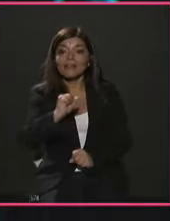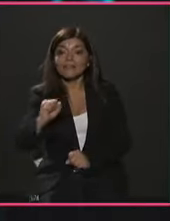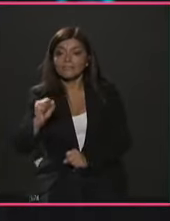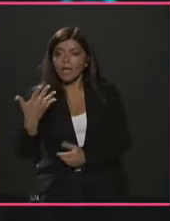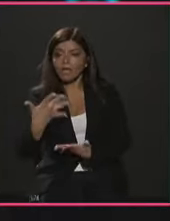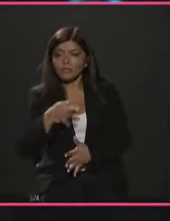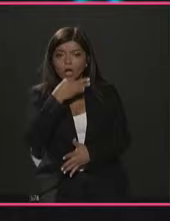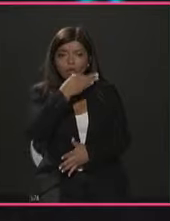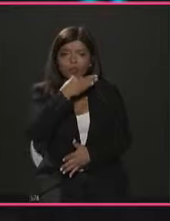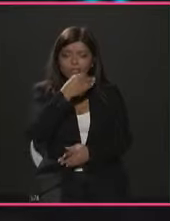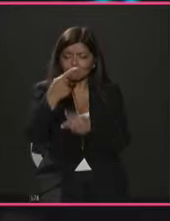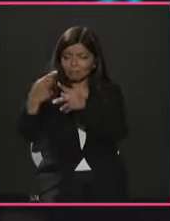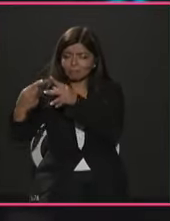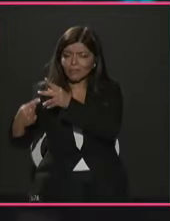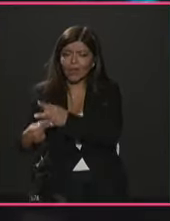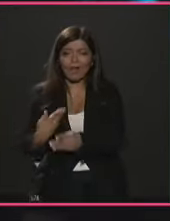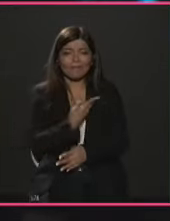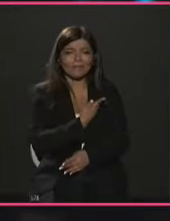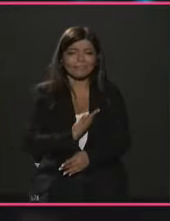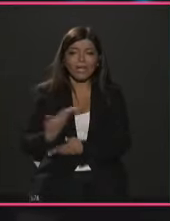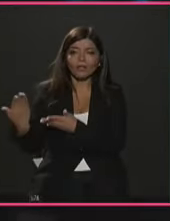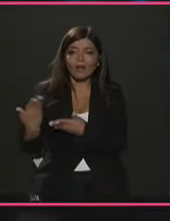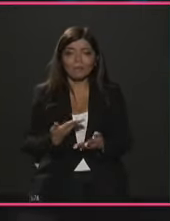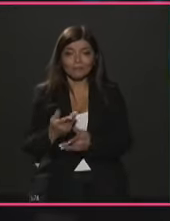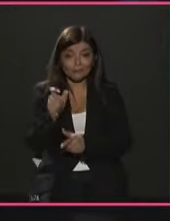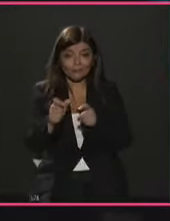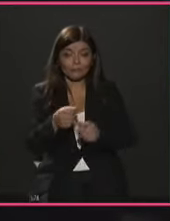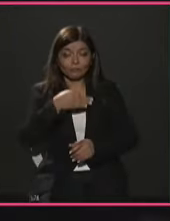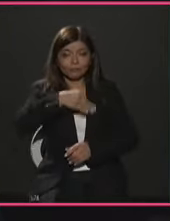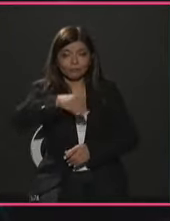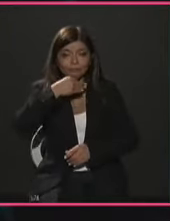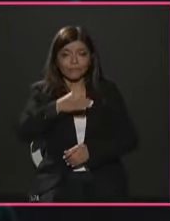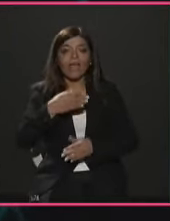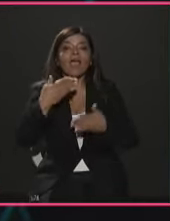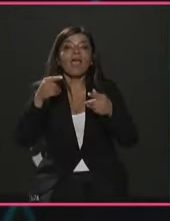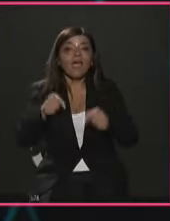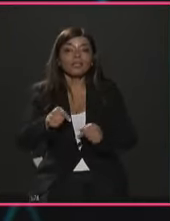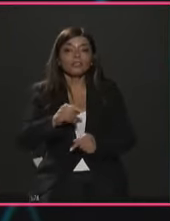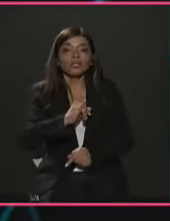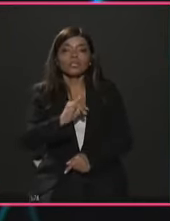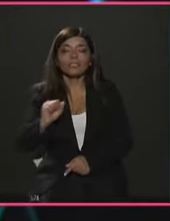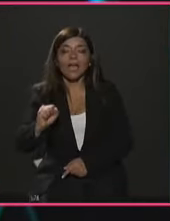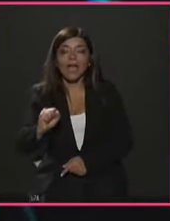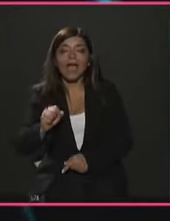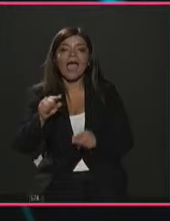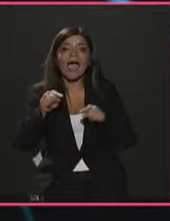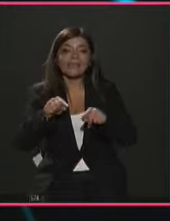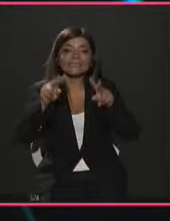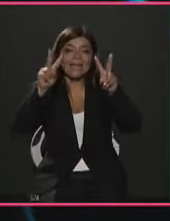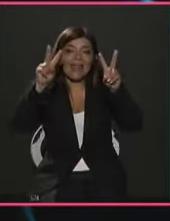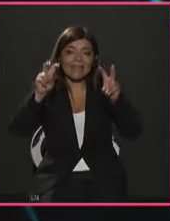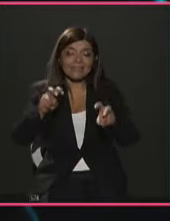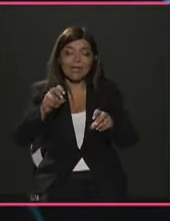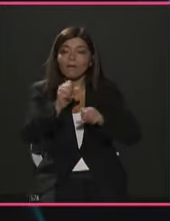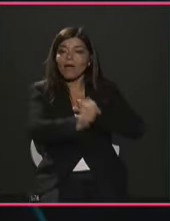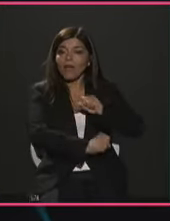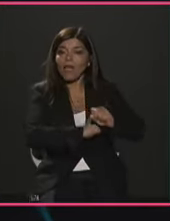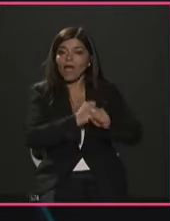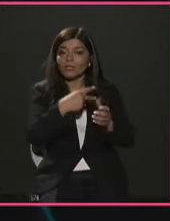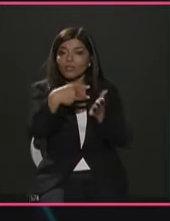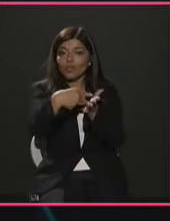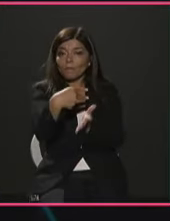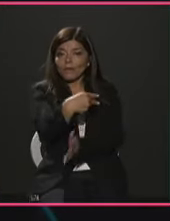dijo el presidente lo dijeron todos los los invitados también que ya han hablado es sin duda alguna eh el tema o fue sin duda alguna el tema del año